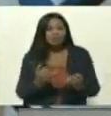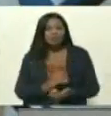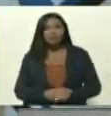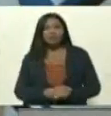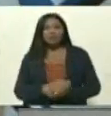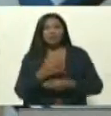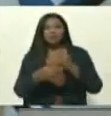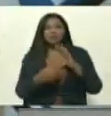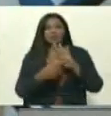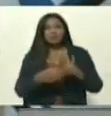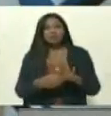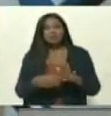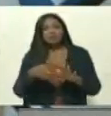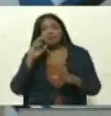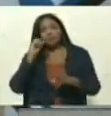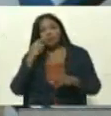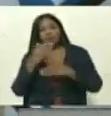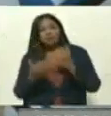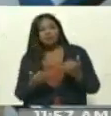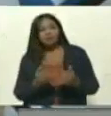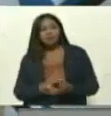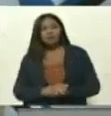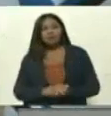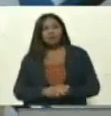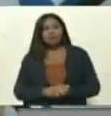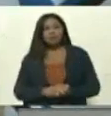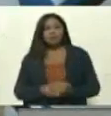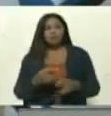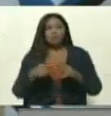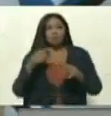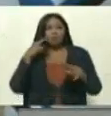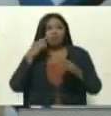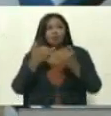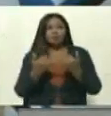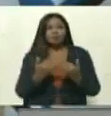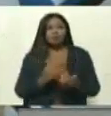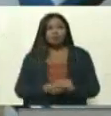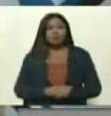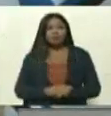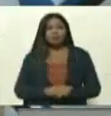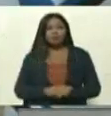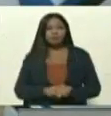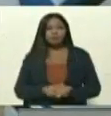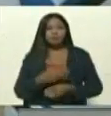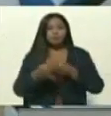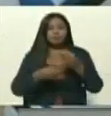un gran ejemplo en el hemisferio occidental en pro de hacer